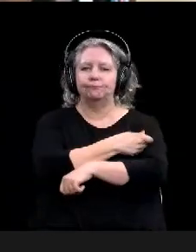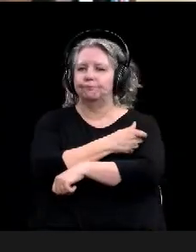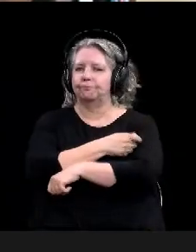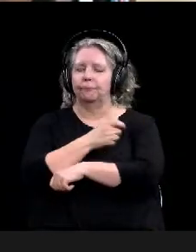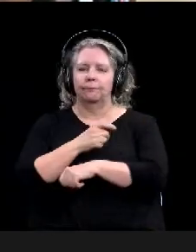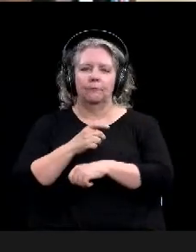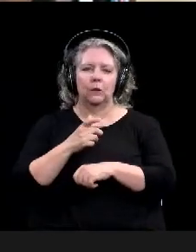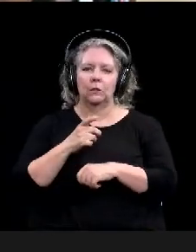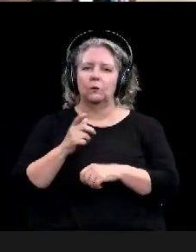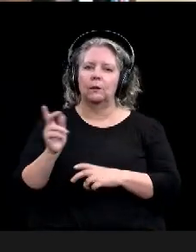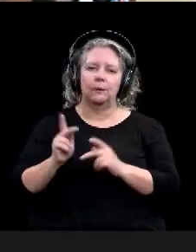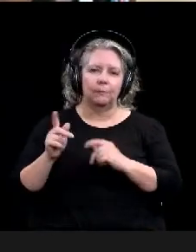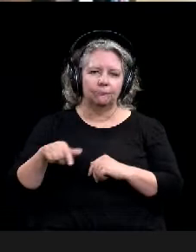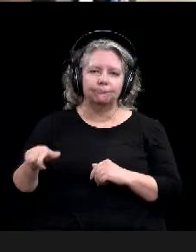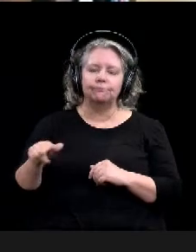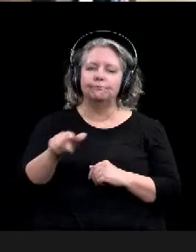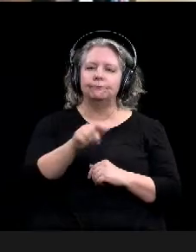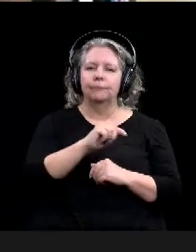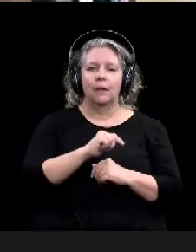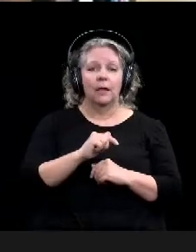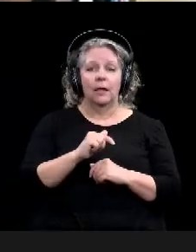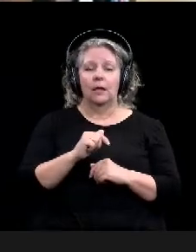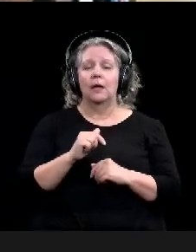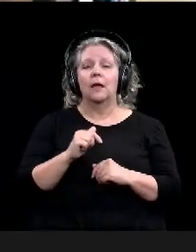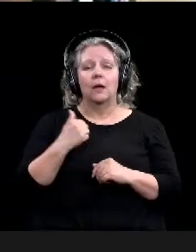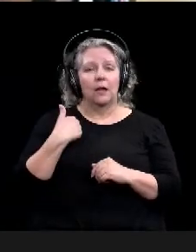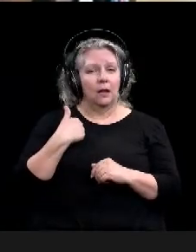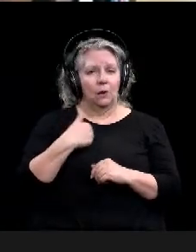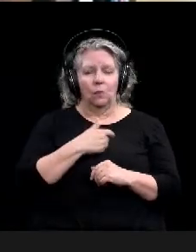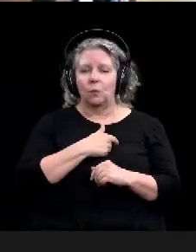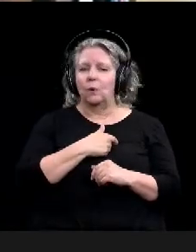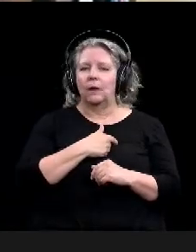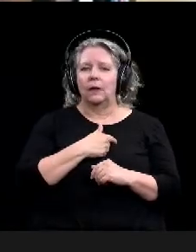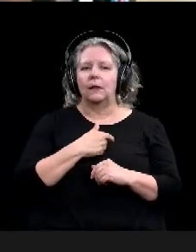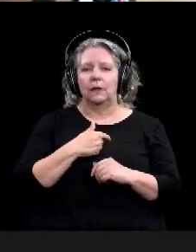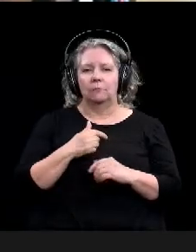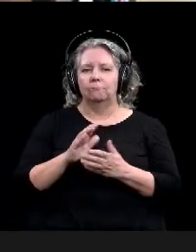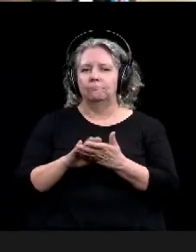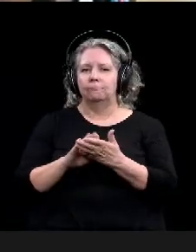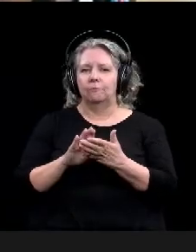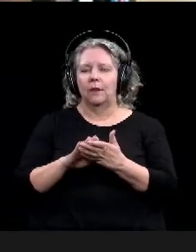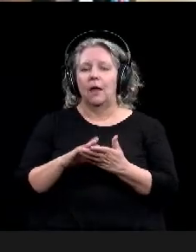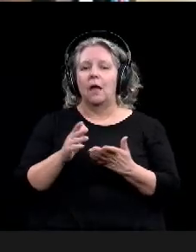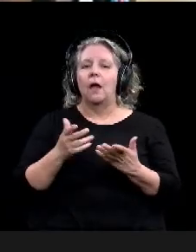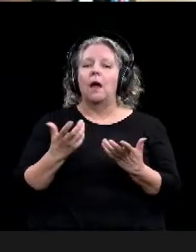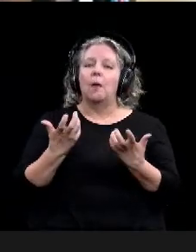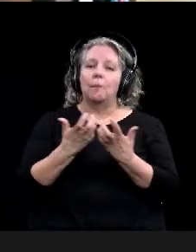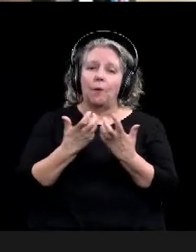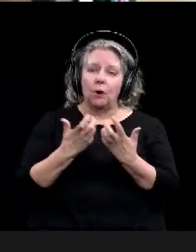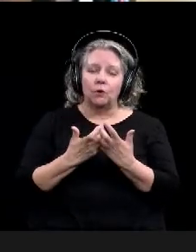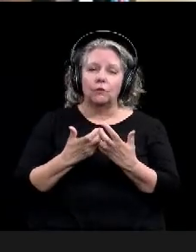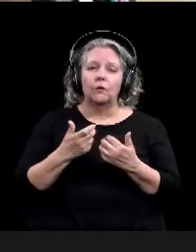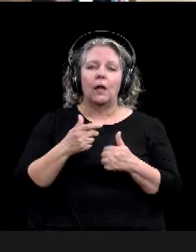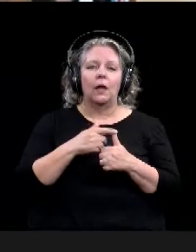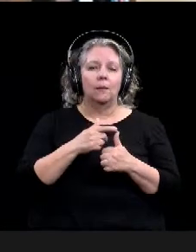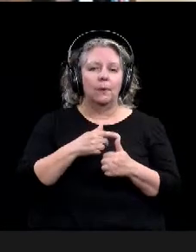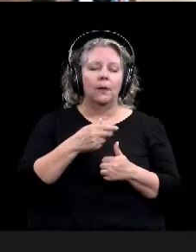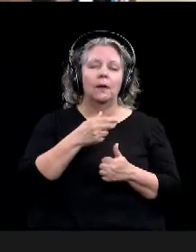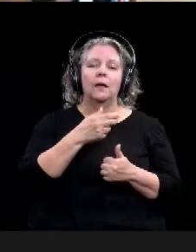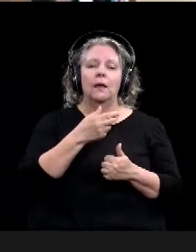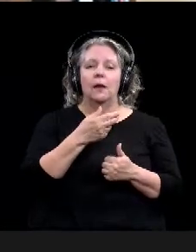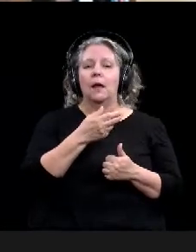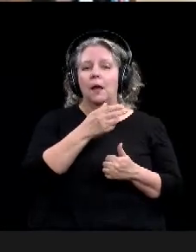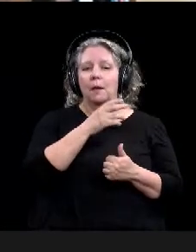podemos hacer un trabajo como hemos estado haciendo con los hospitales de baleares con